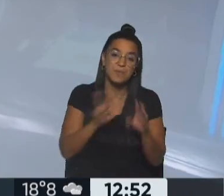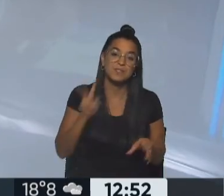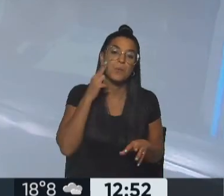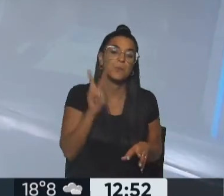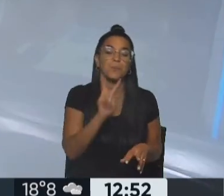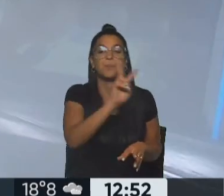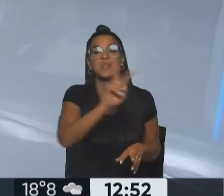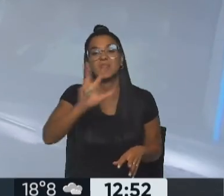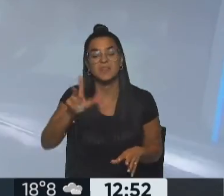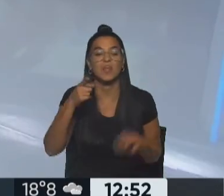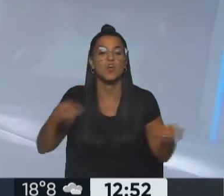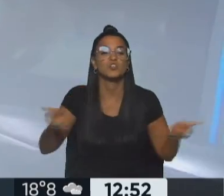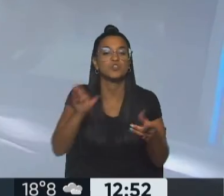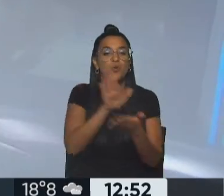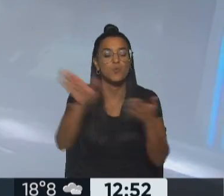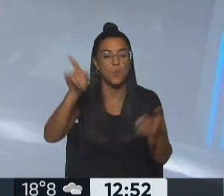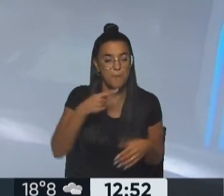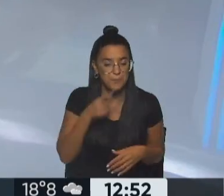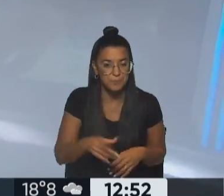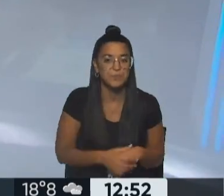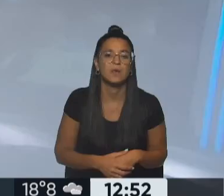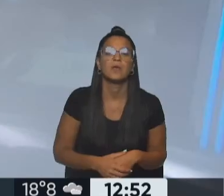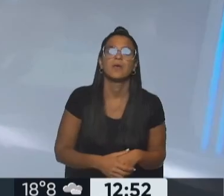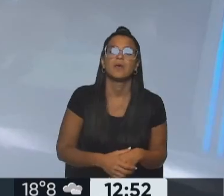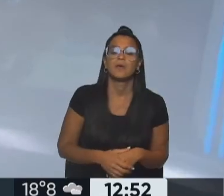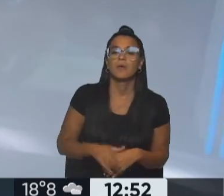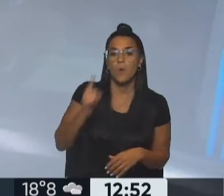2023, el concierto de Año Nuevo con Daniel Barenboim en los escenarios una vez más.